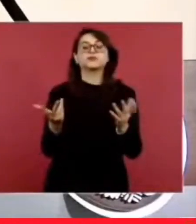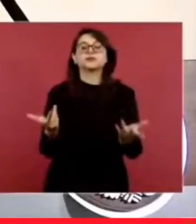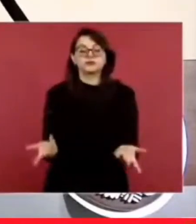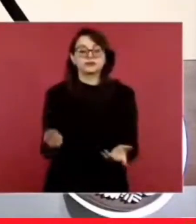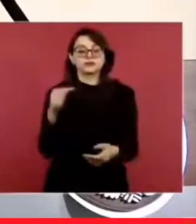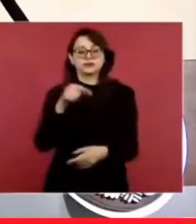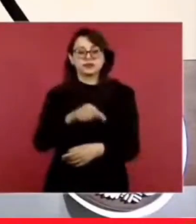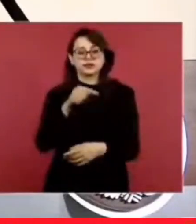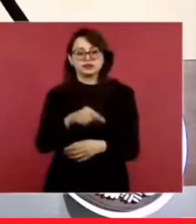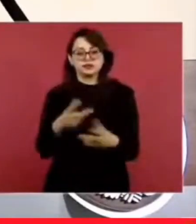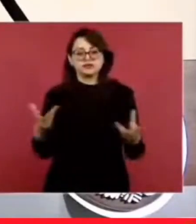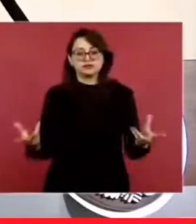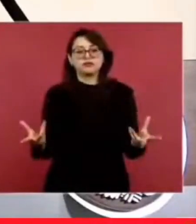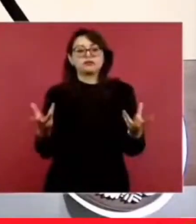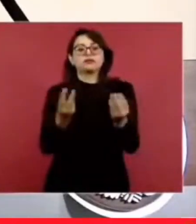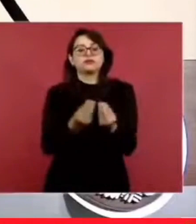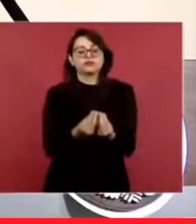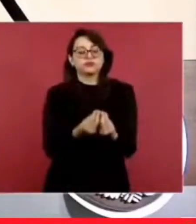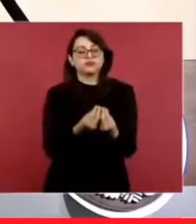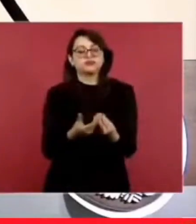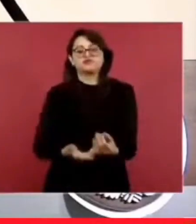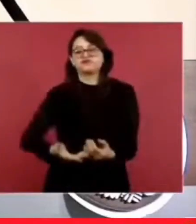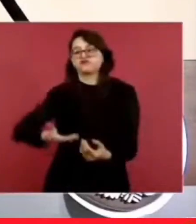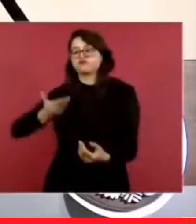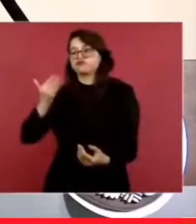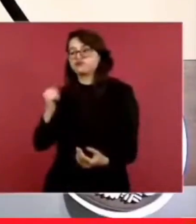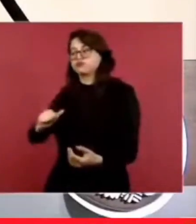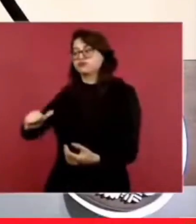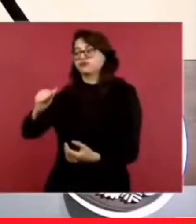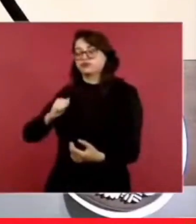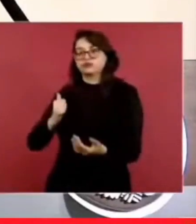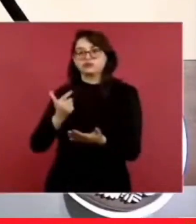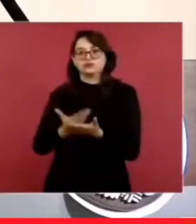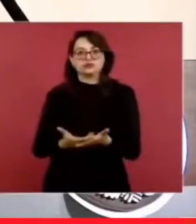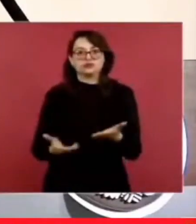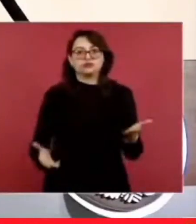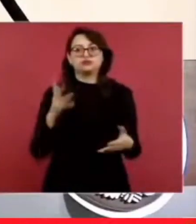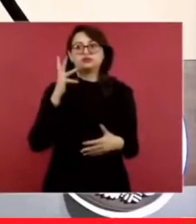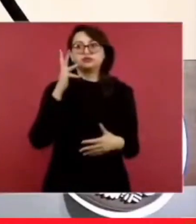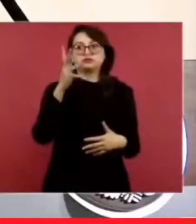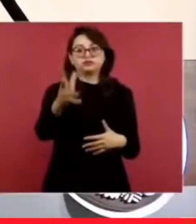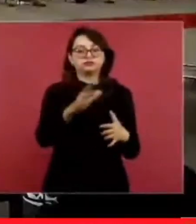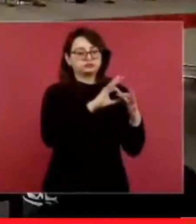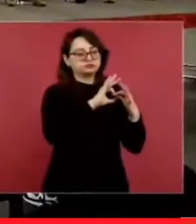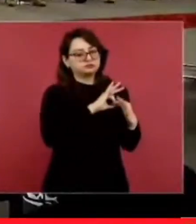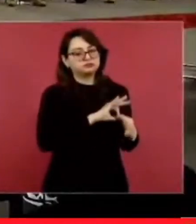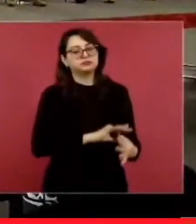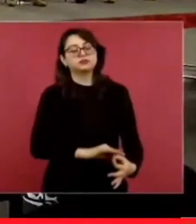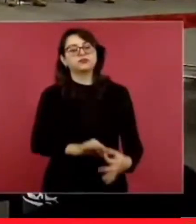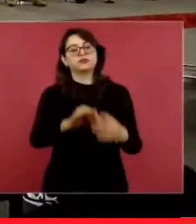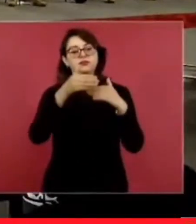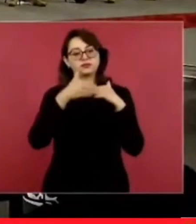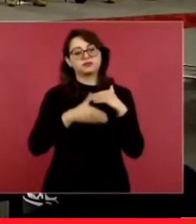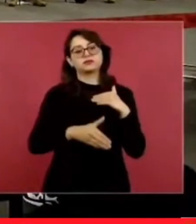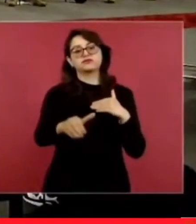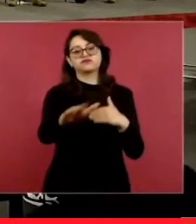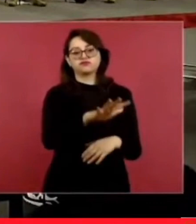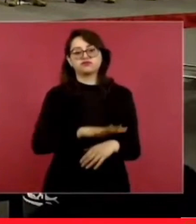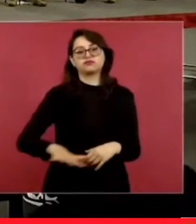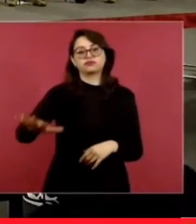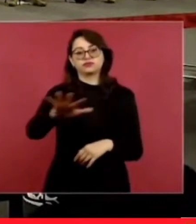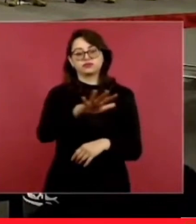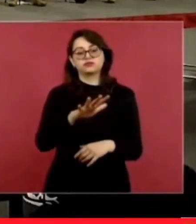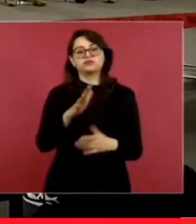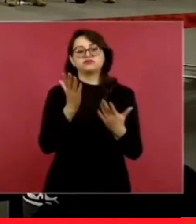en los que las generaciones venideras podrán contemplar esa historia y el camino que hemos trazado para sacar a nuestra